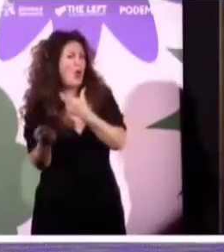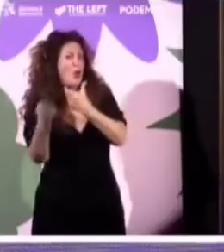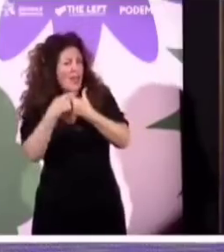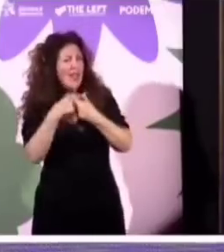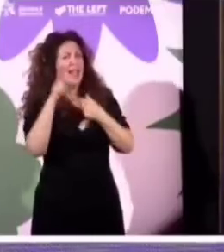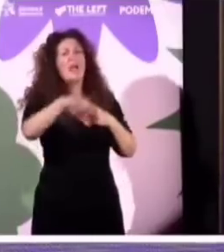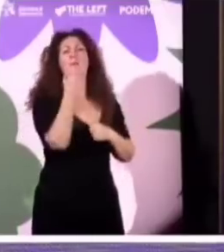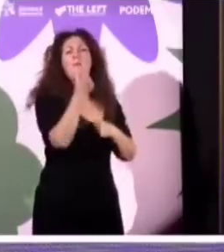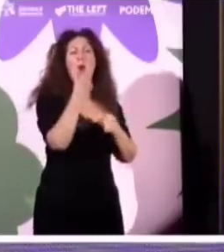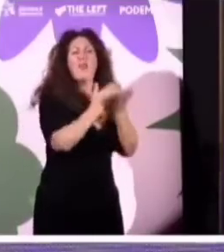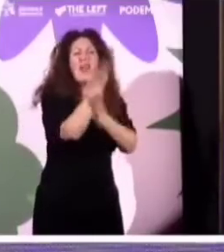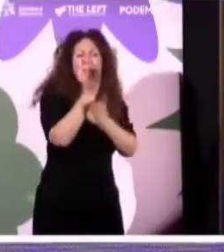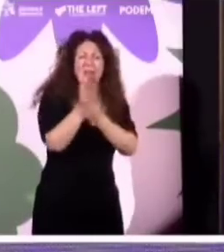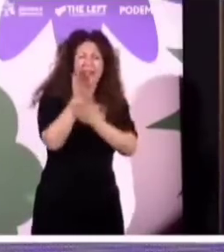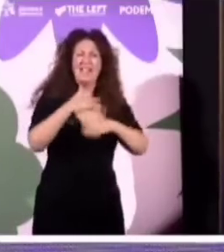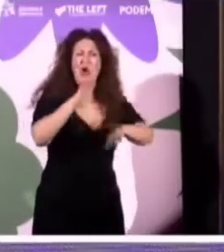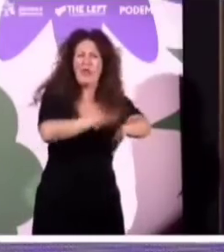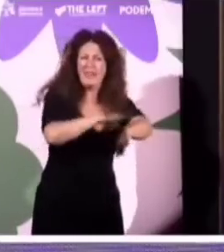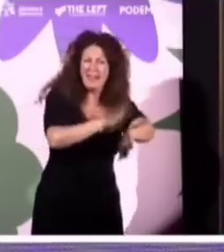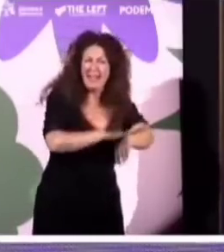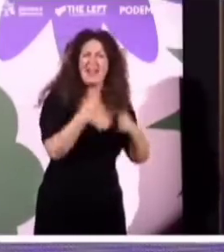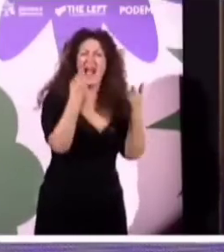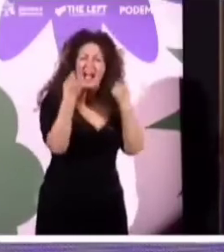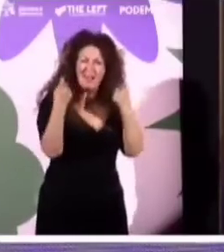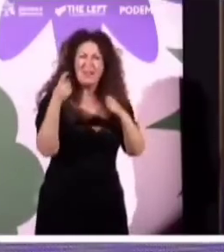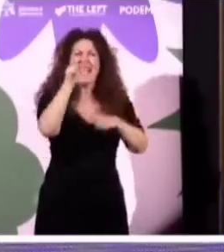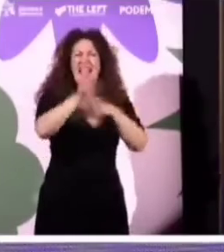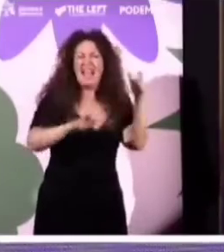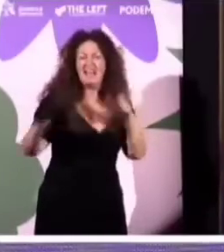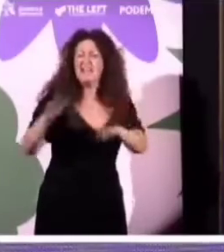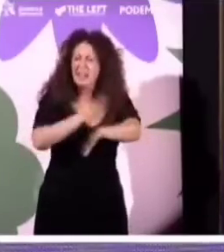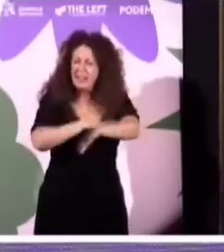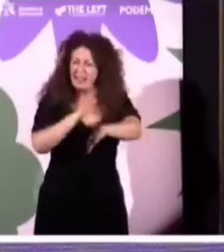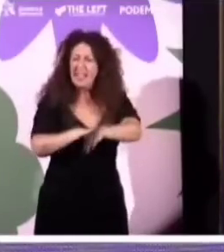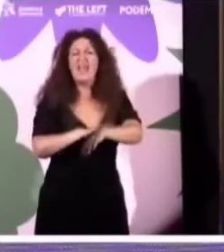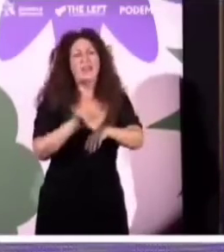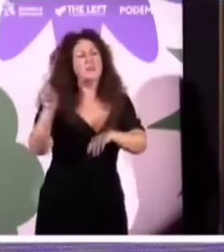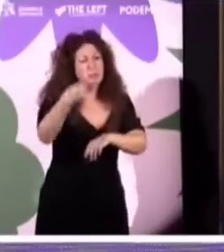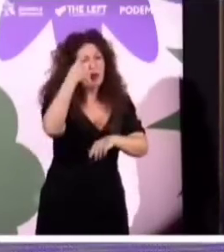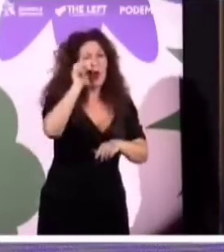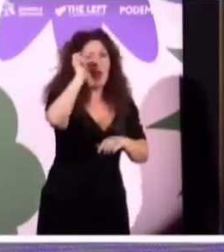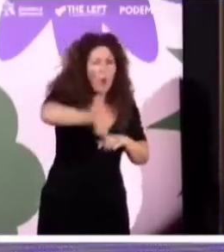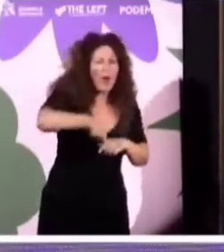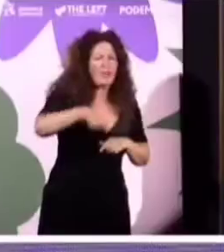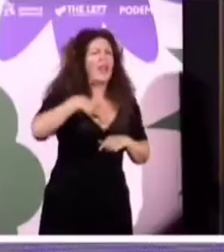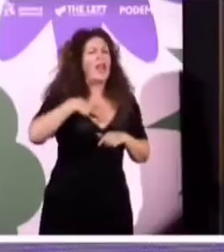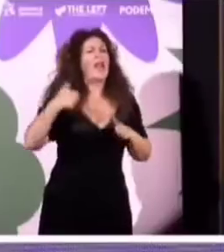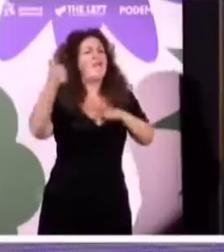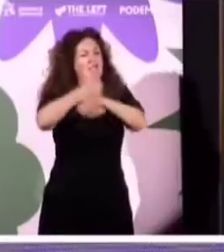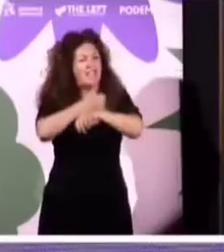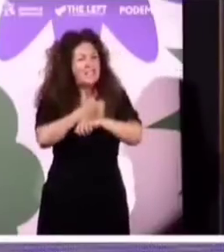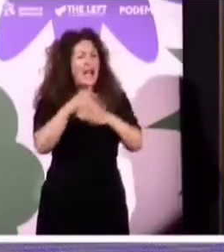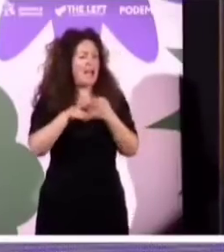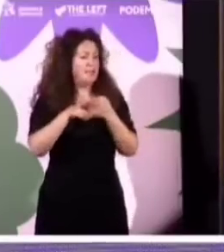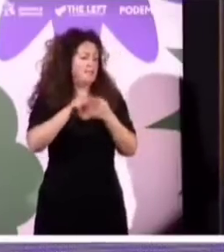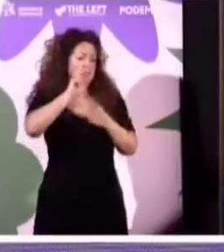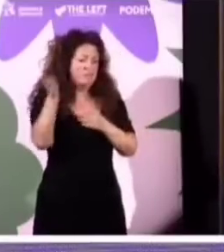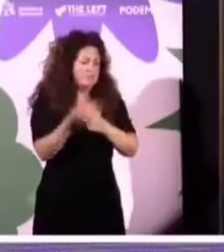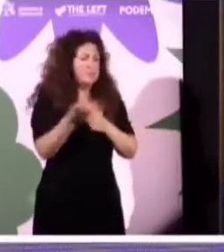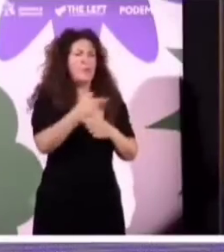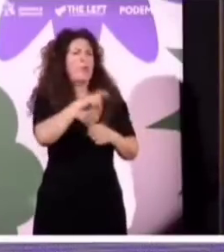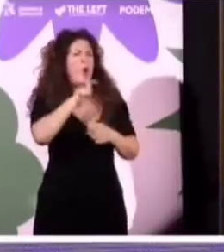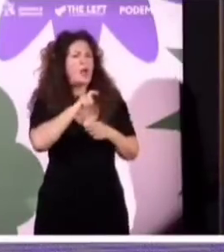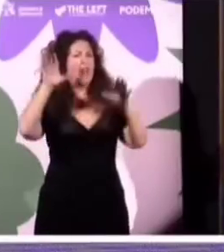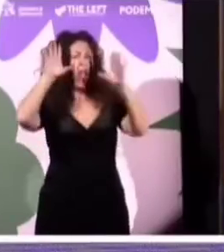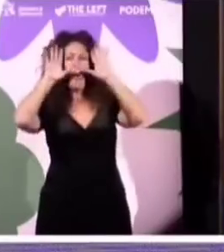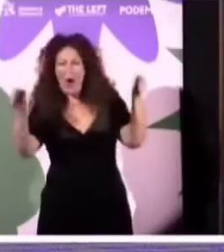mediático de izquierdas, que hace falta gente de izquierdas que oposite para ser juez, para ser fiscal, para ser policía nacional, para ser guardia